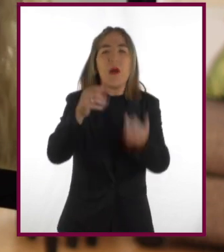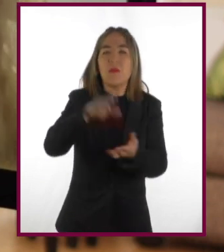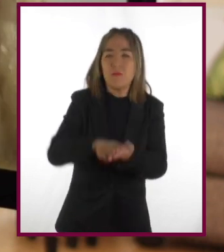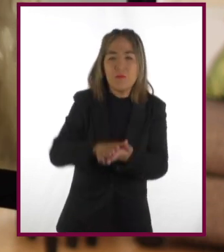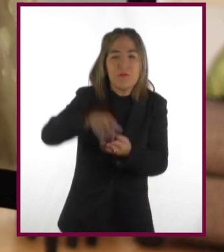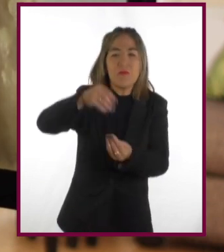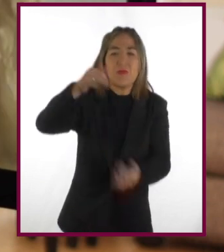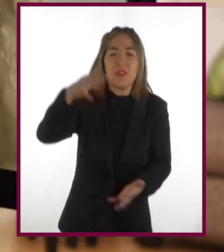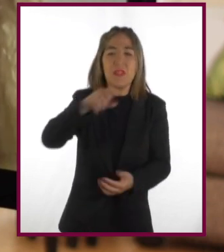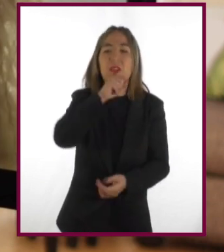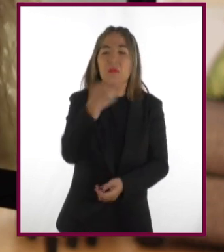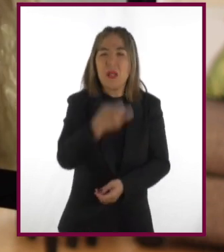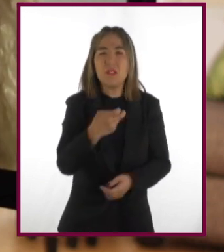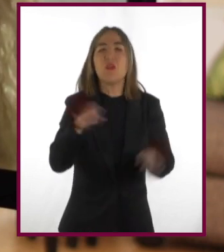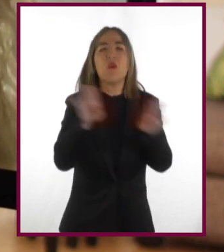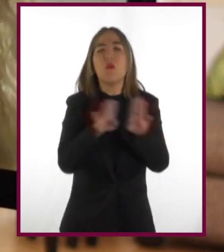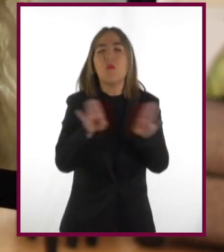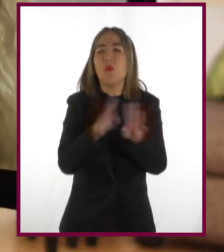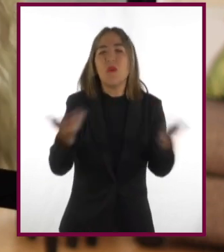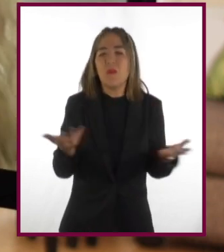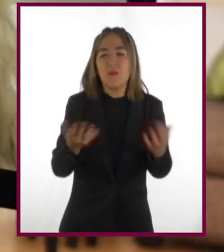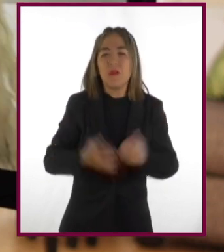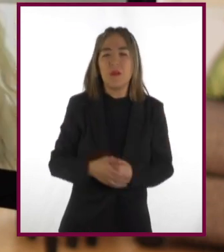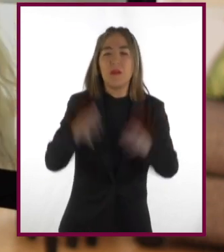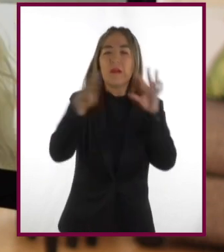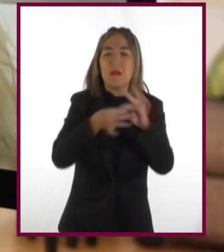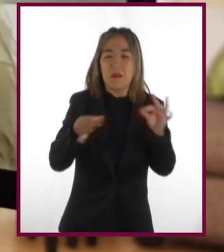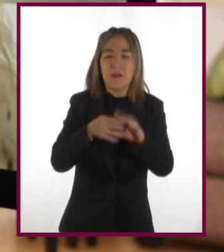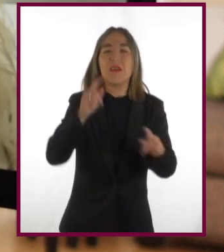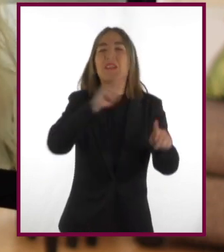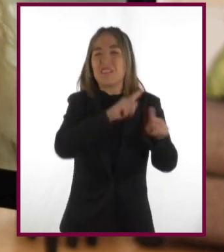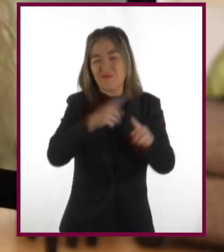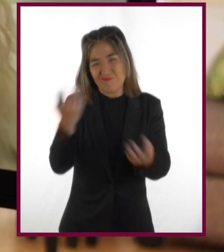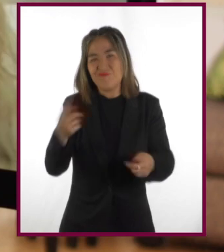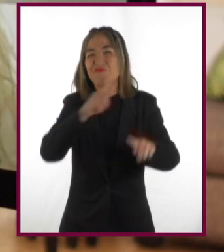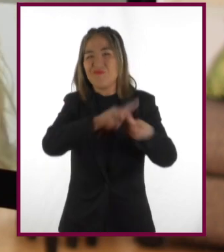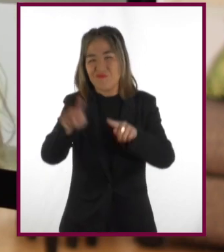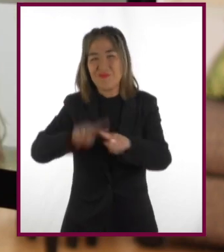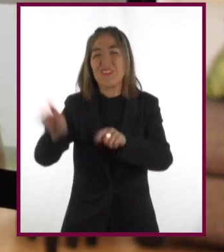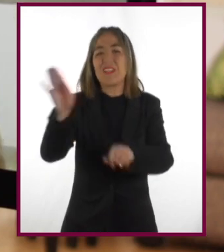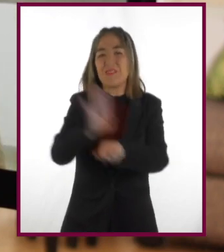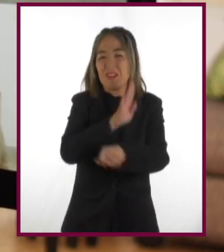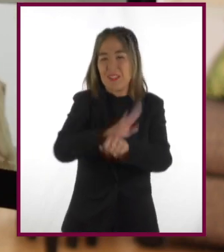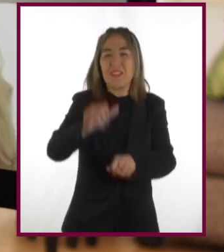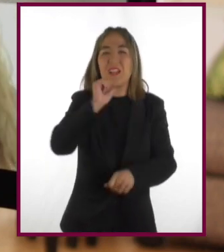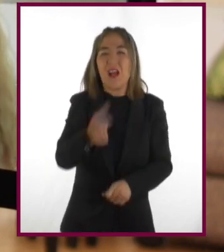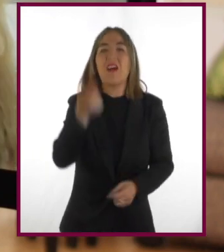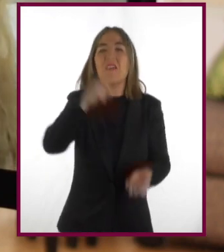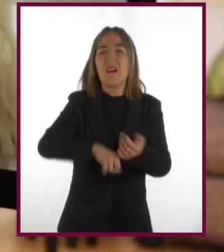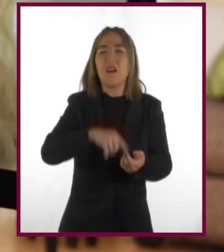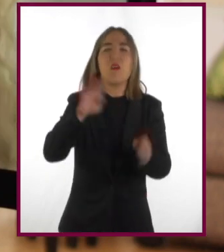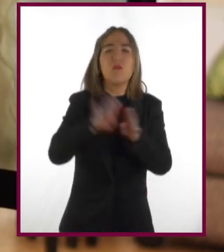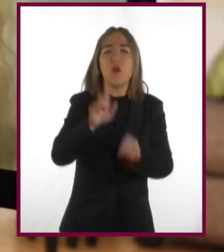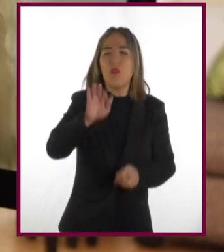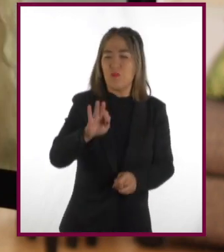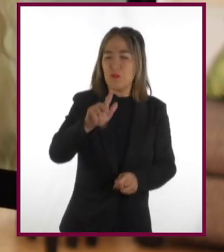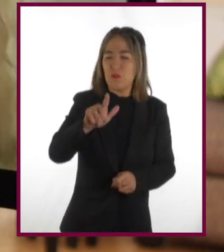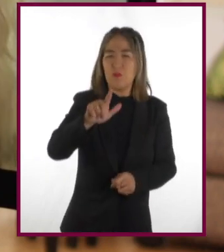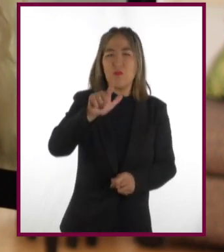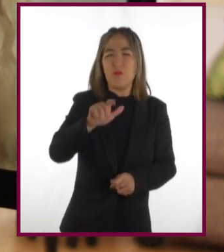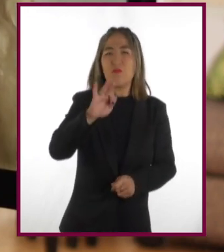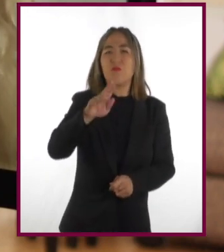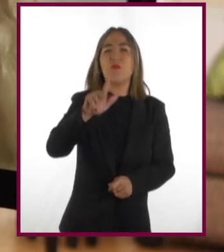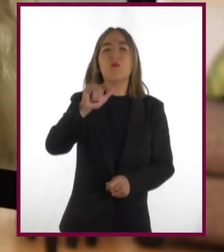viscosidad. Obviamente, estas simplificaciones conllevan muchas desventajas porque los fluidos reales